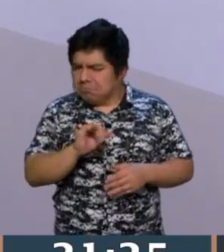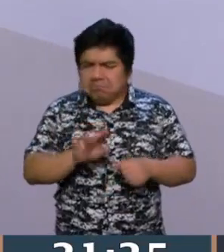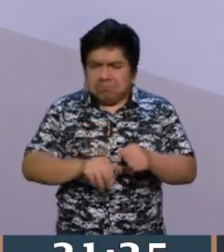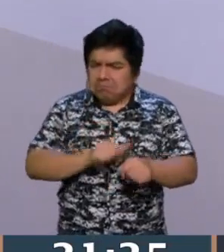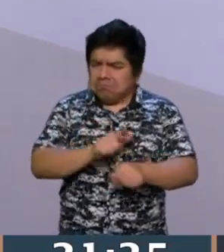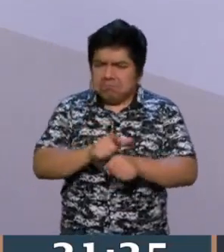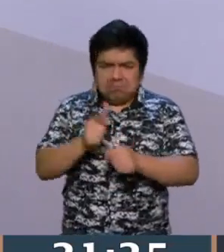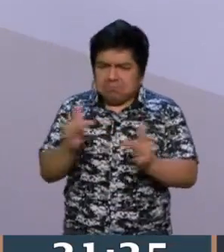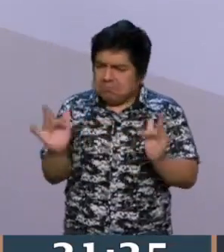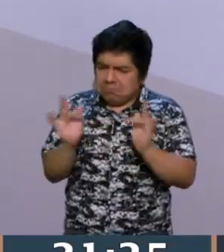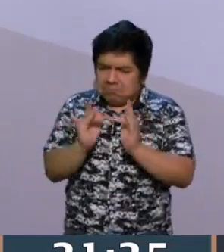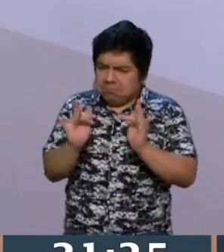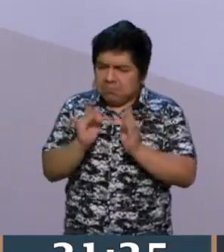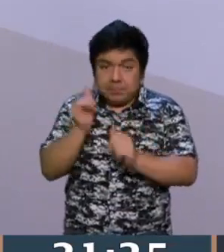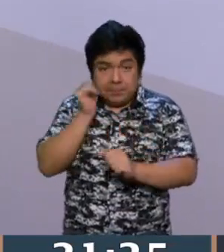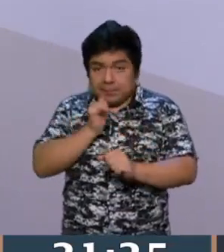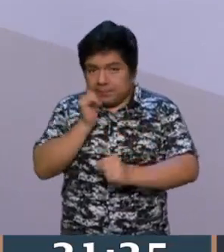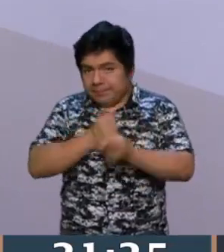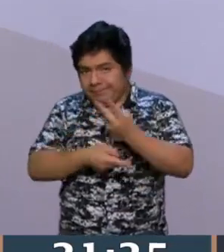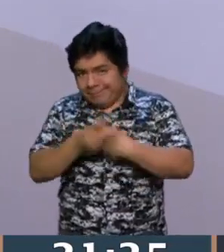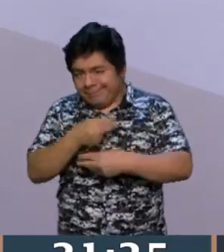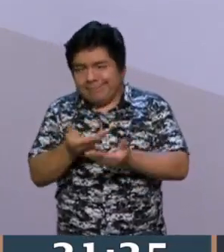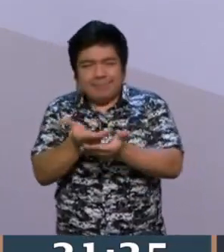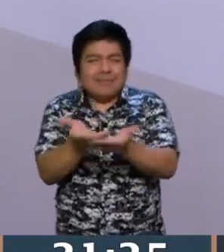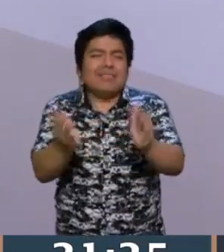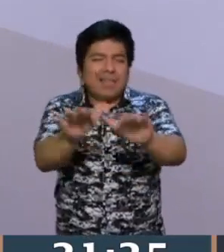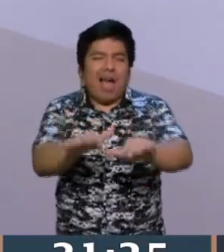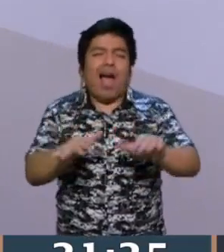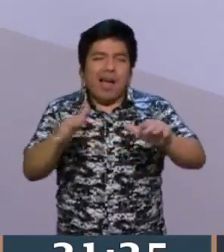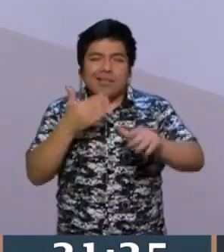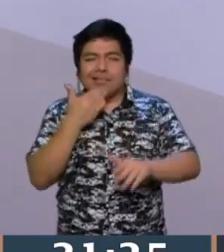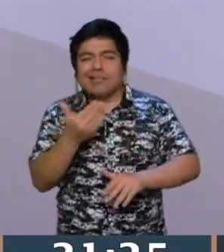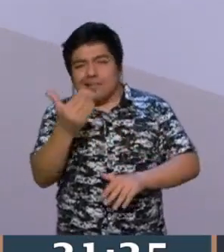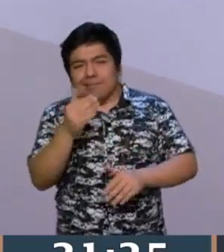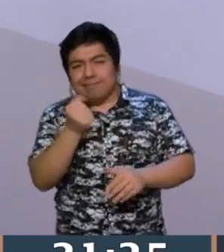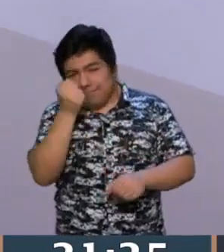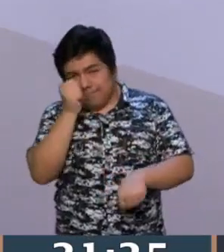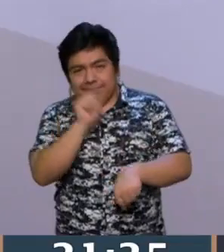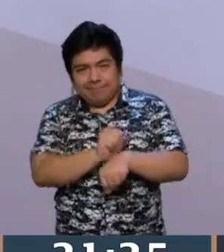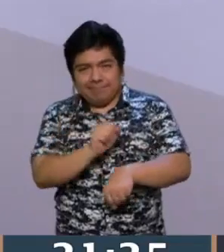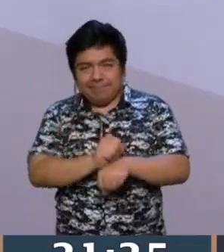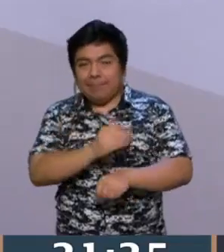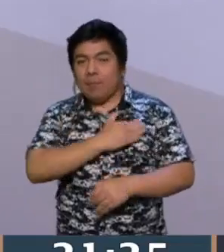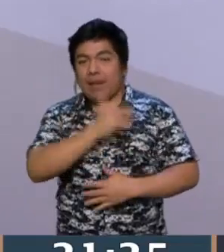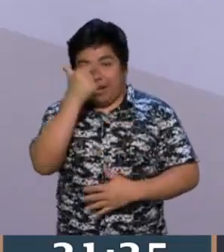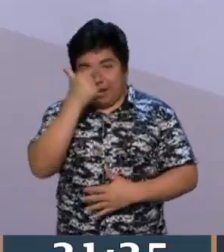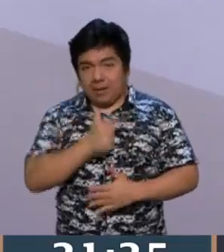supuesto que estaremos abiertos y encantados de estar platicando con su público. Muchas gracias, secretario. Buenas noches. Hasta luego.